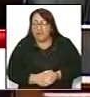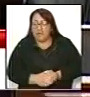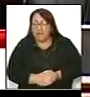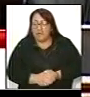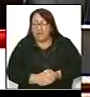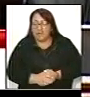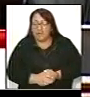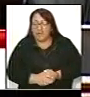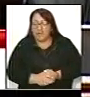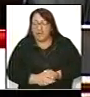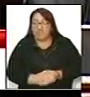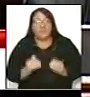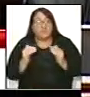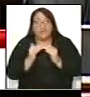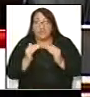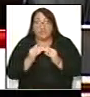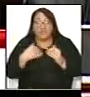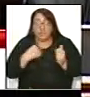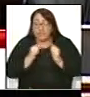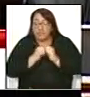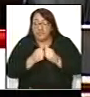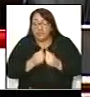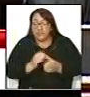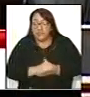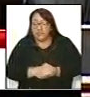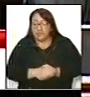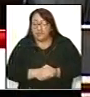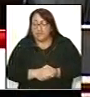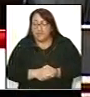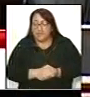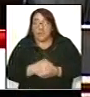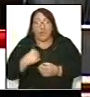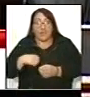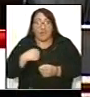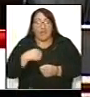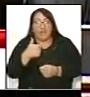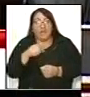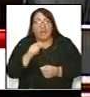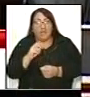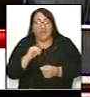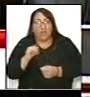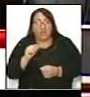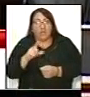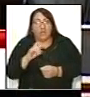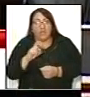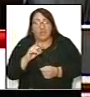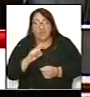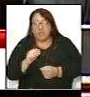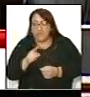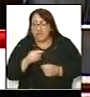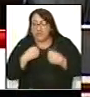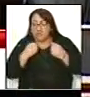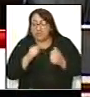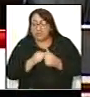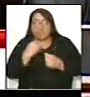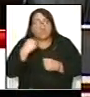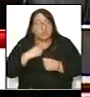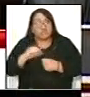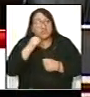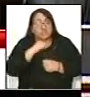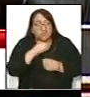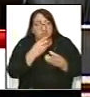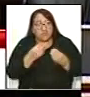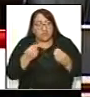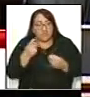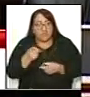se pudiera dar. Igualmente hemos acompañado al alcalde Antonio Ledezma en esa lucha, en los viajes